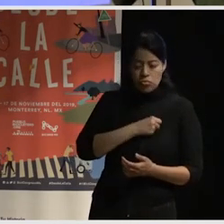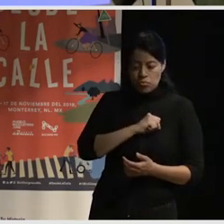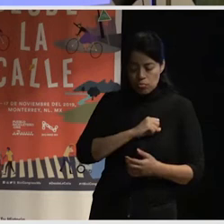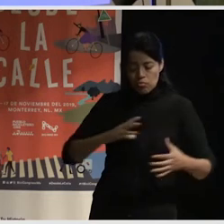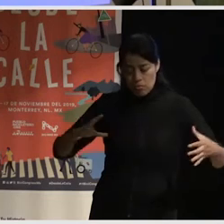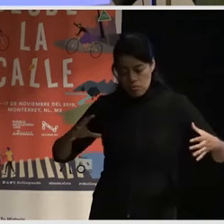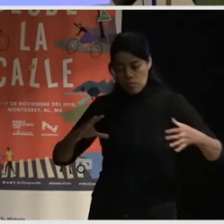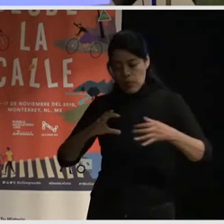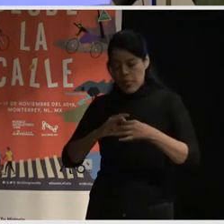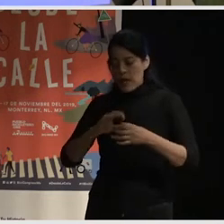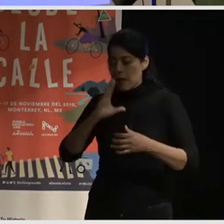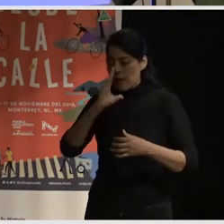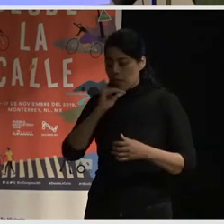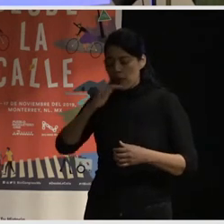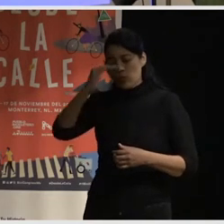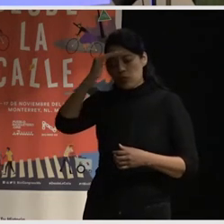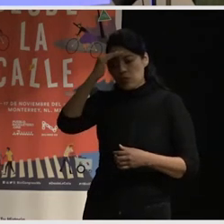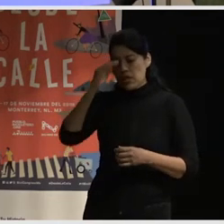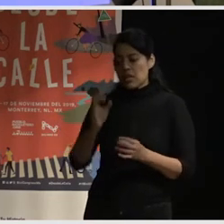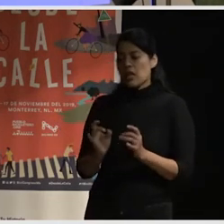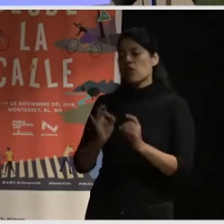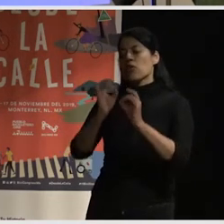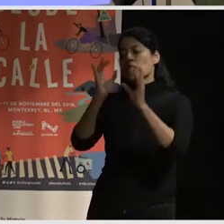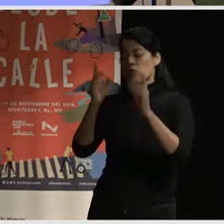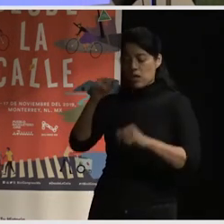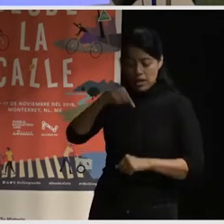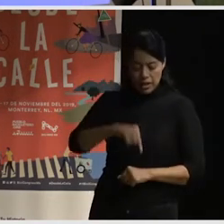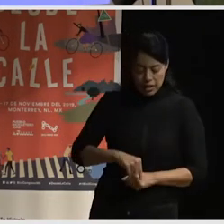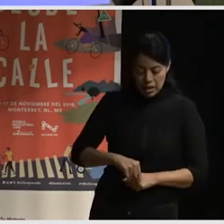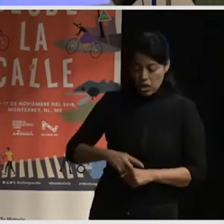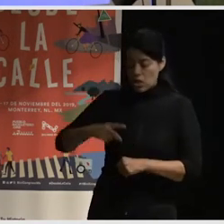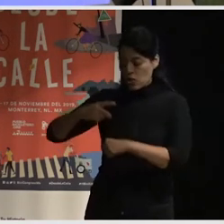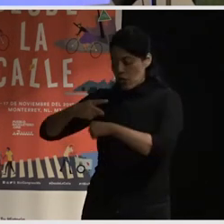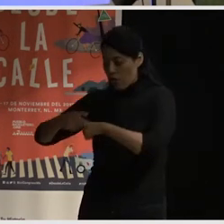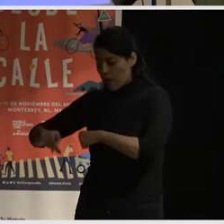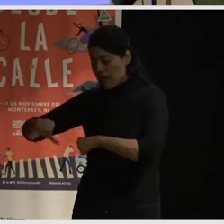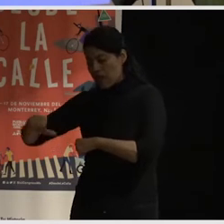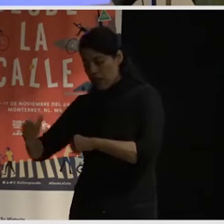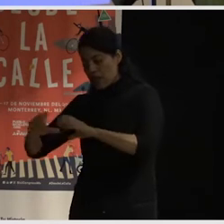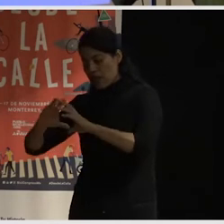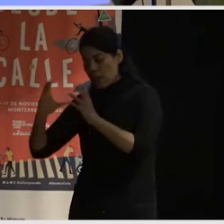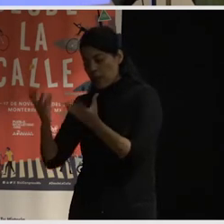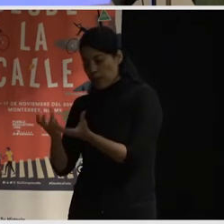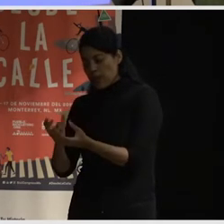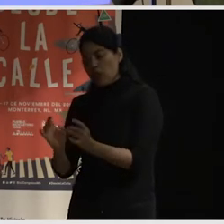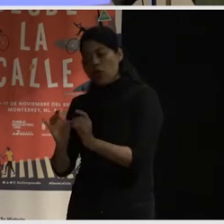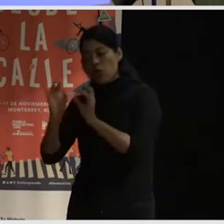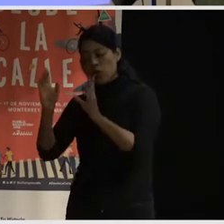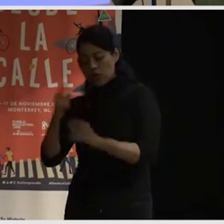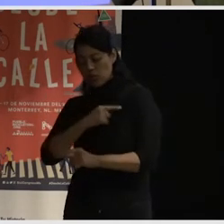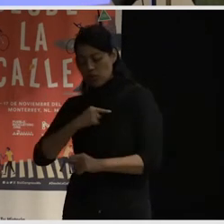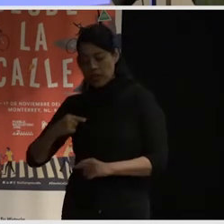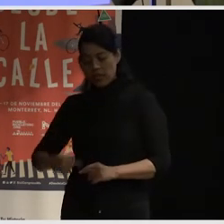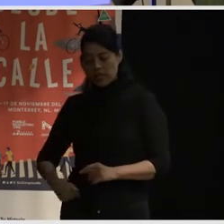podemos pensar que lo que está sucediendo aquí no va a afectar globo o lo que está pasando en china no